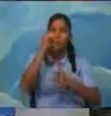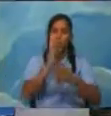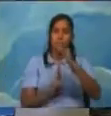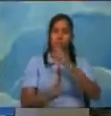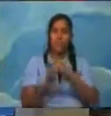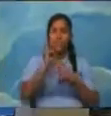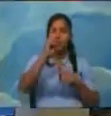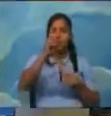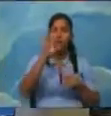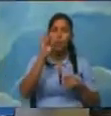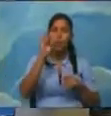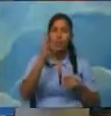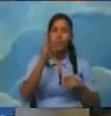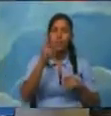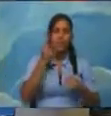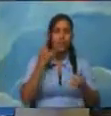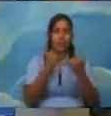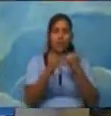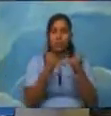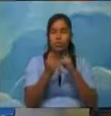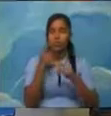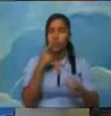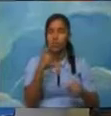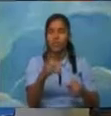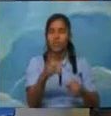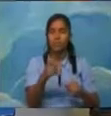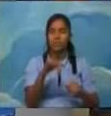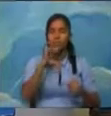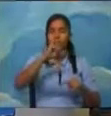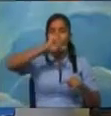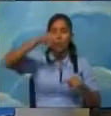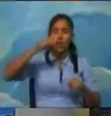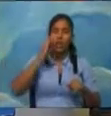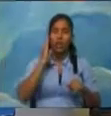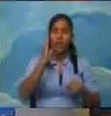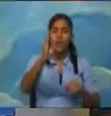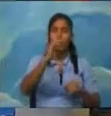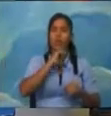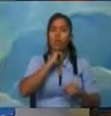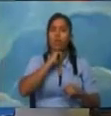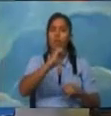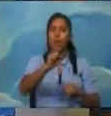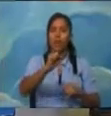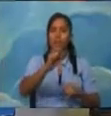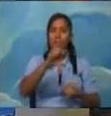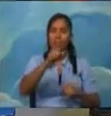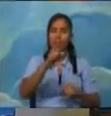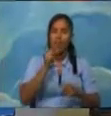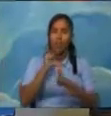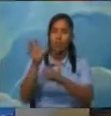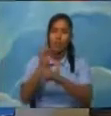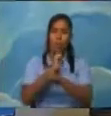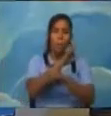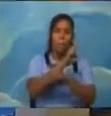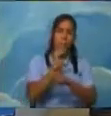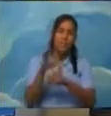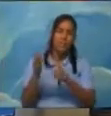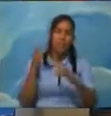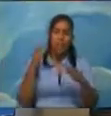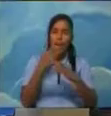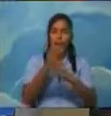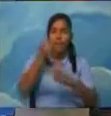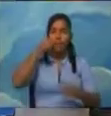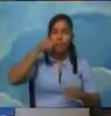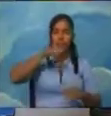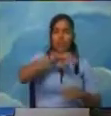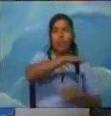Versículo 27, que es el último, diga conmigo, y Jehová os esparcirá entre los pueblos.